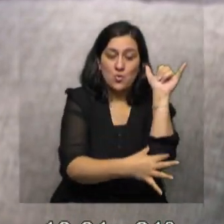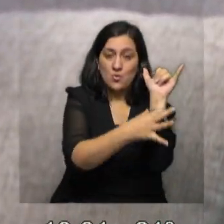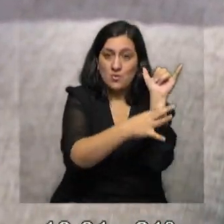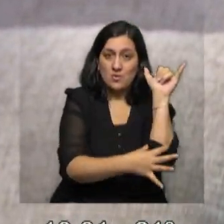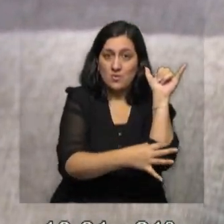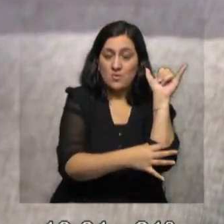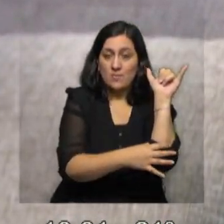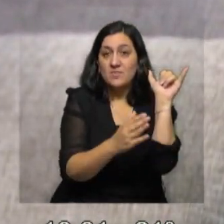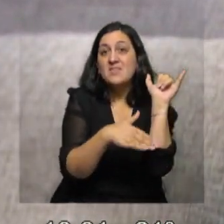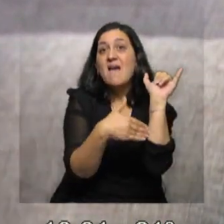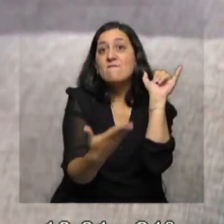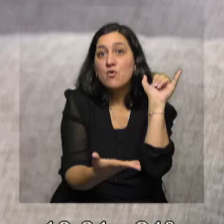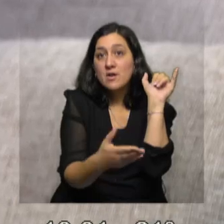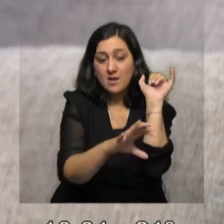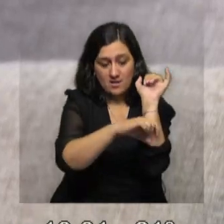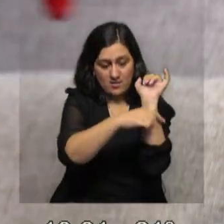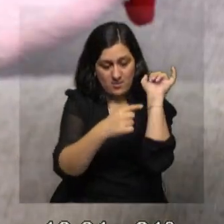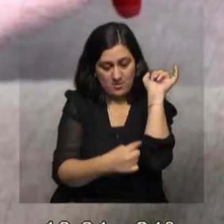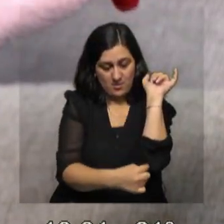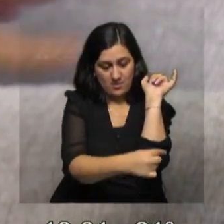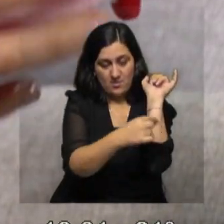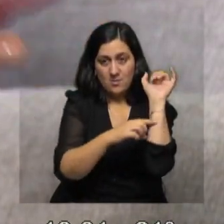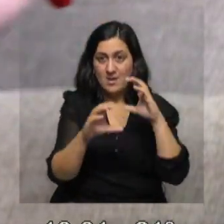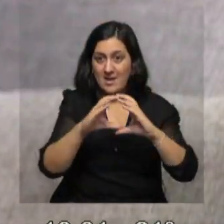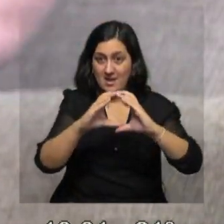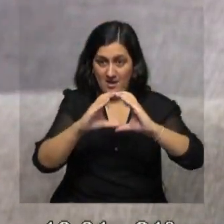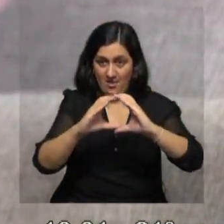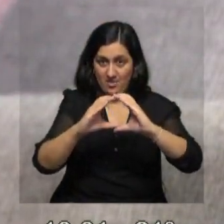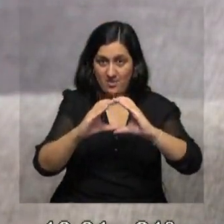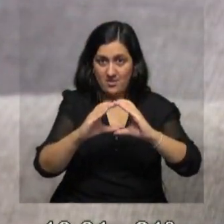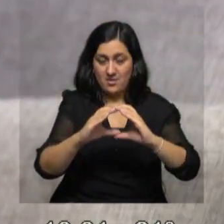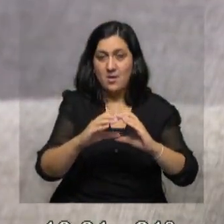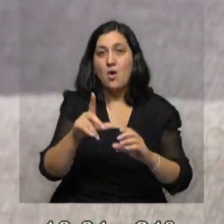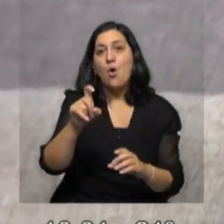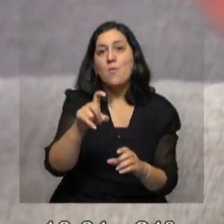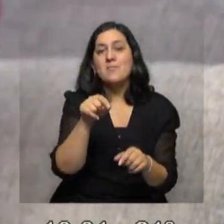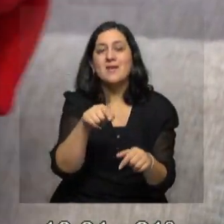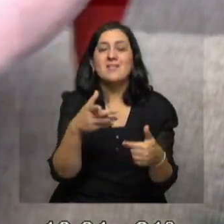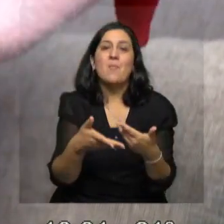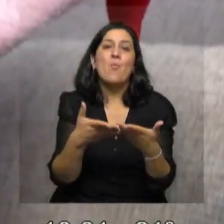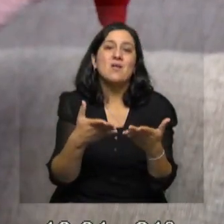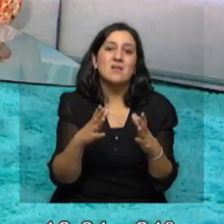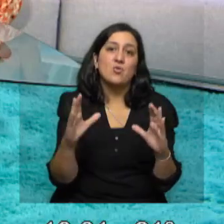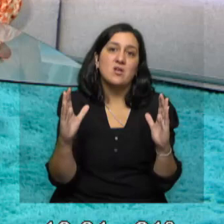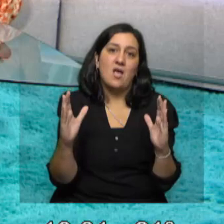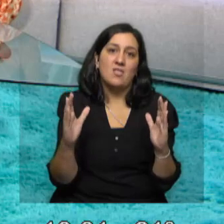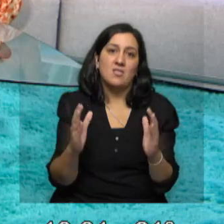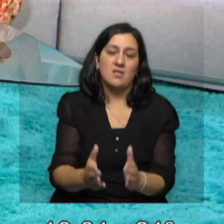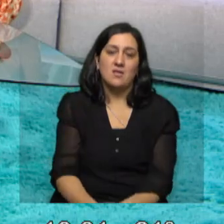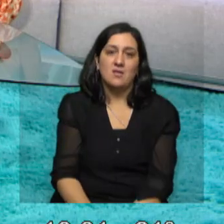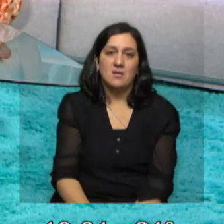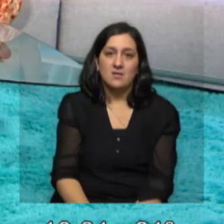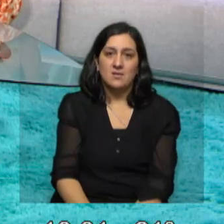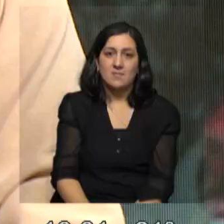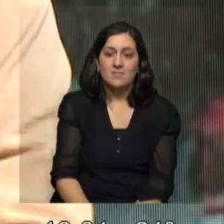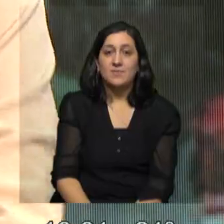nos protege lo que es labios internos. Esto en realidad es muy grande en relación a lo que es este arito, y ¿no? Y queda expuesto a lo que hablábamos hace un